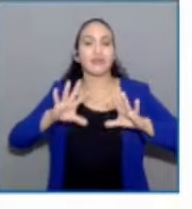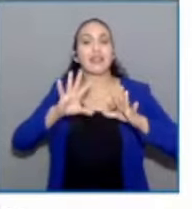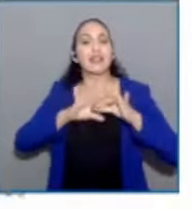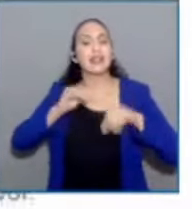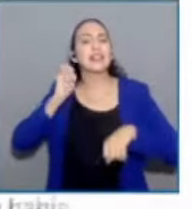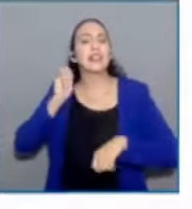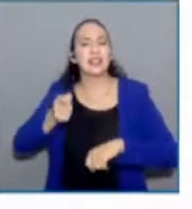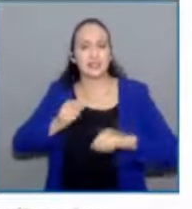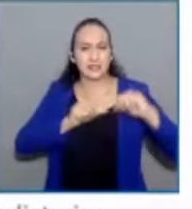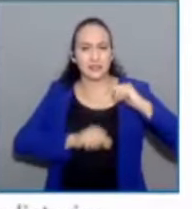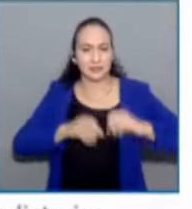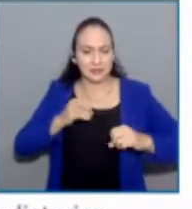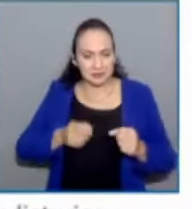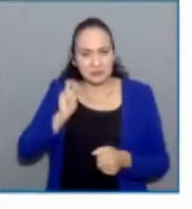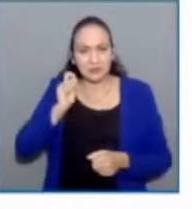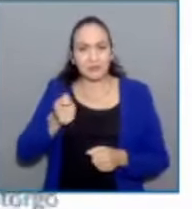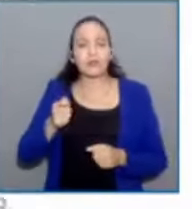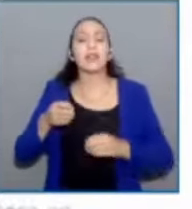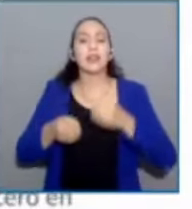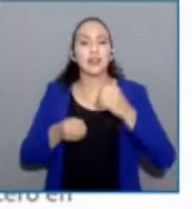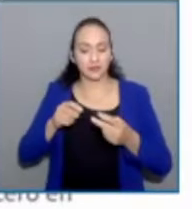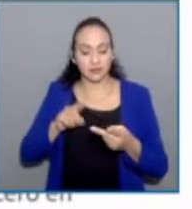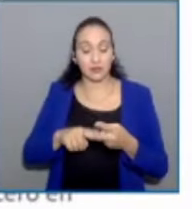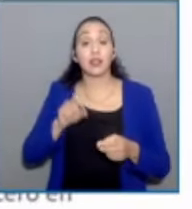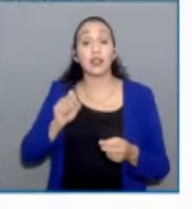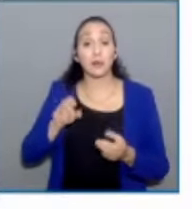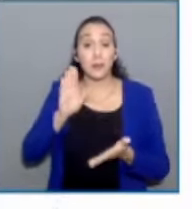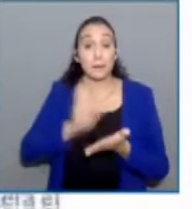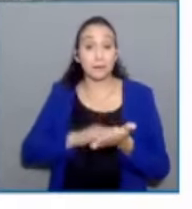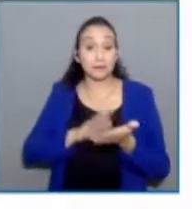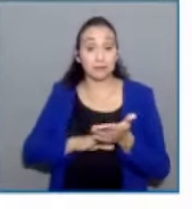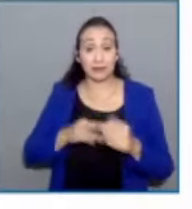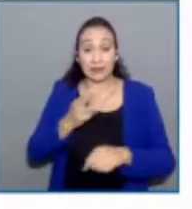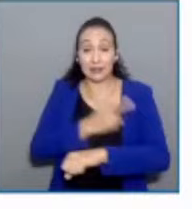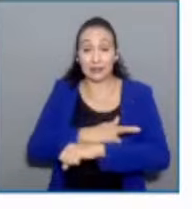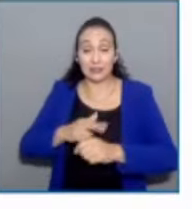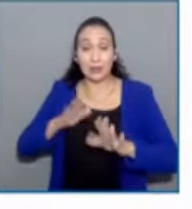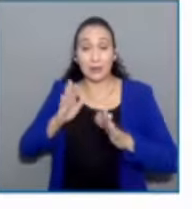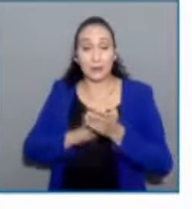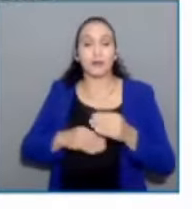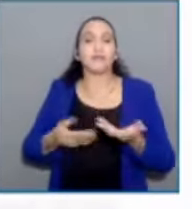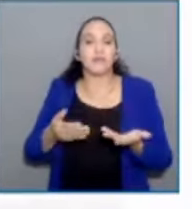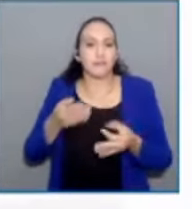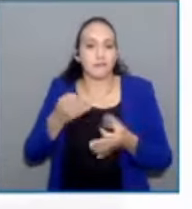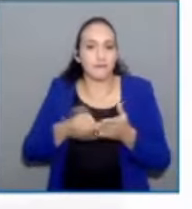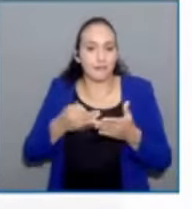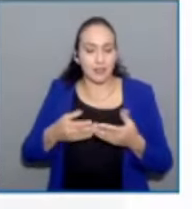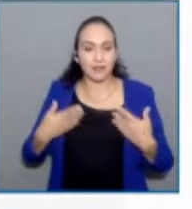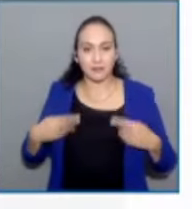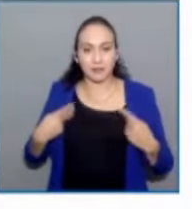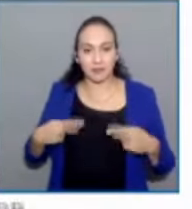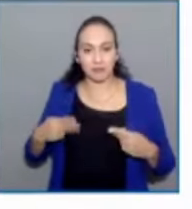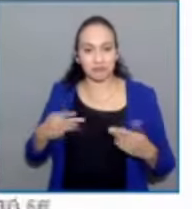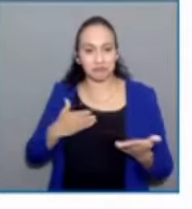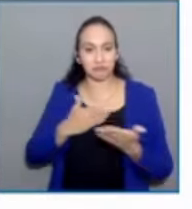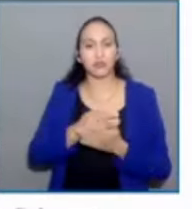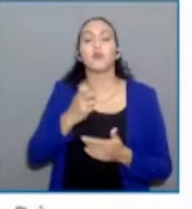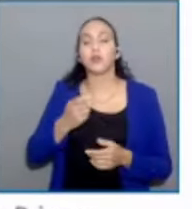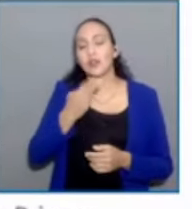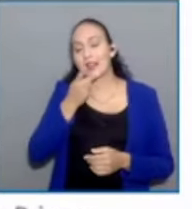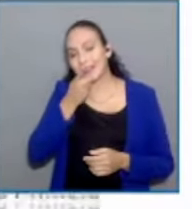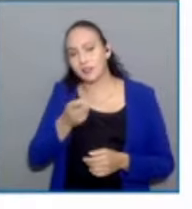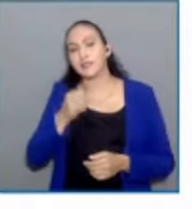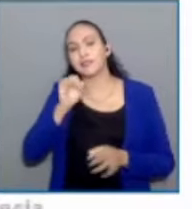complejidad técnica de los documentos por lo que urgió a potencializar el uso de la Inteligencia artificial en el